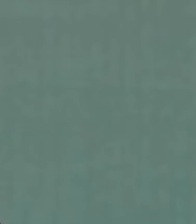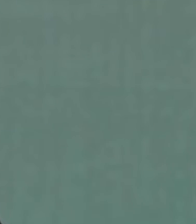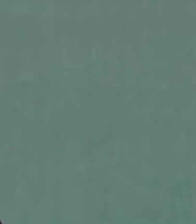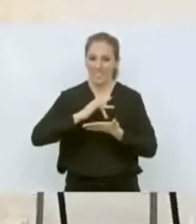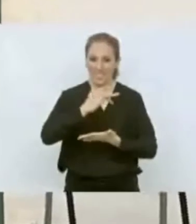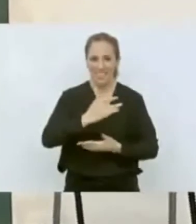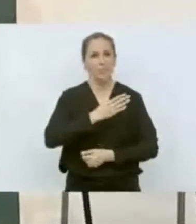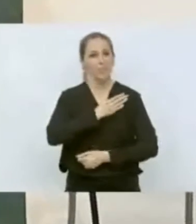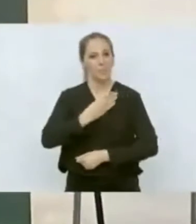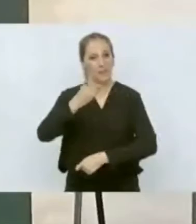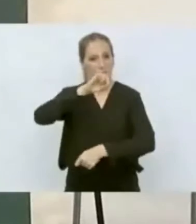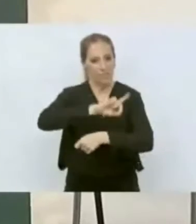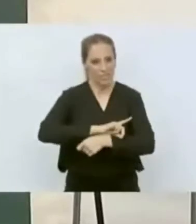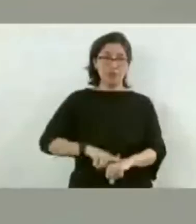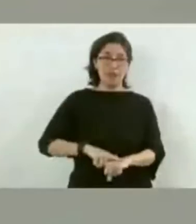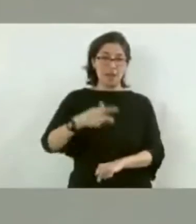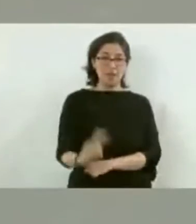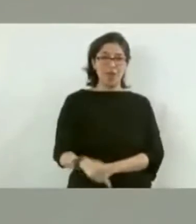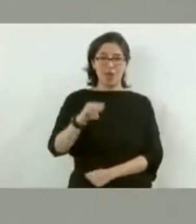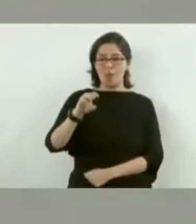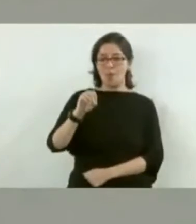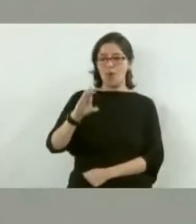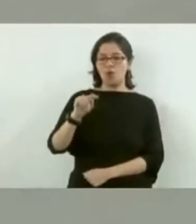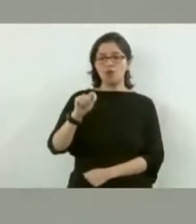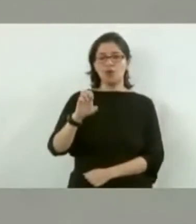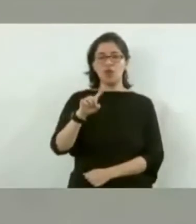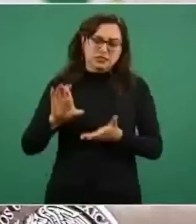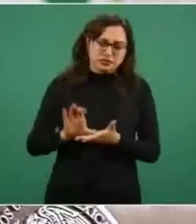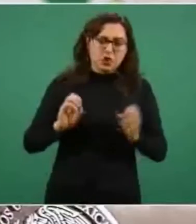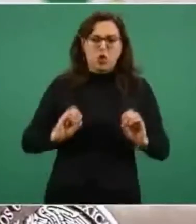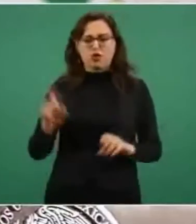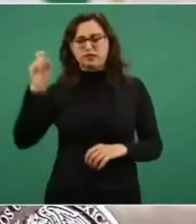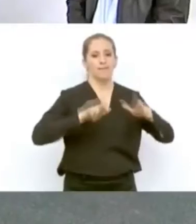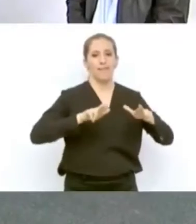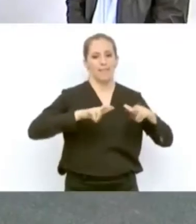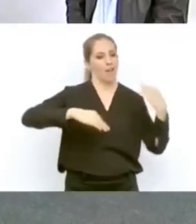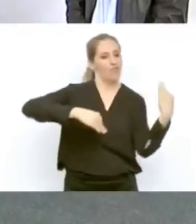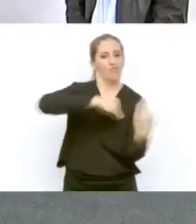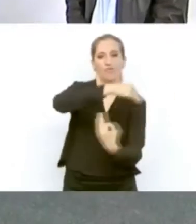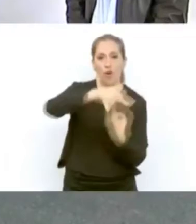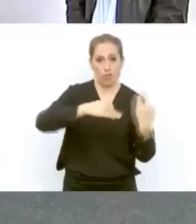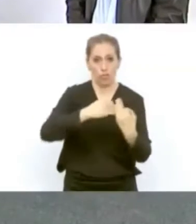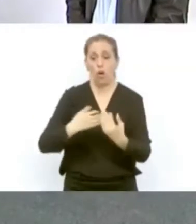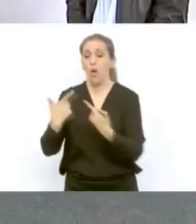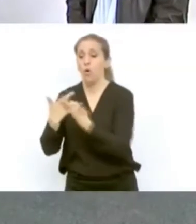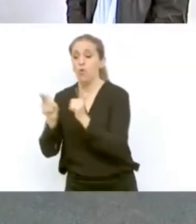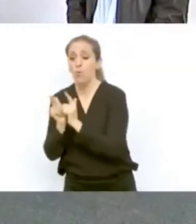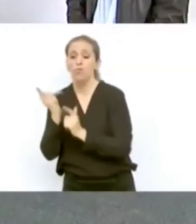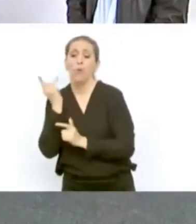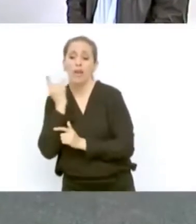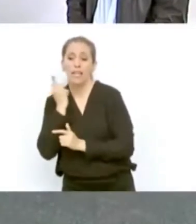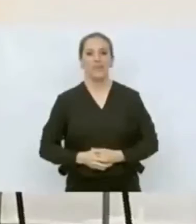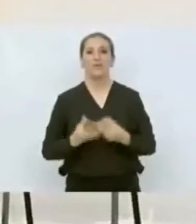solo este fin de semana estuvo presente en 3 eventos en San Luis Potosí. El 24 de enero estuvo compartiendo espacio y actividad